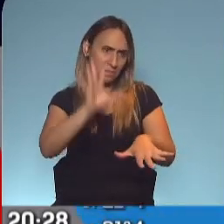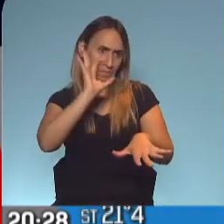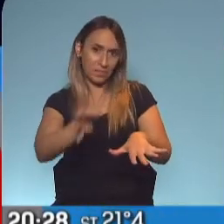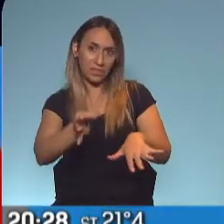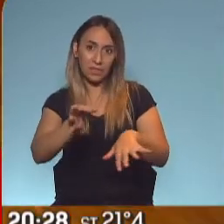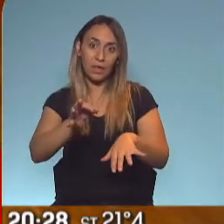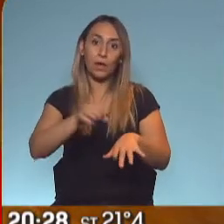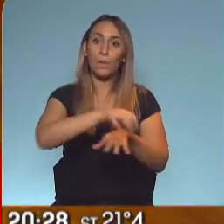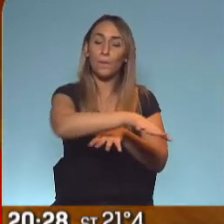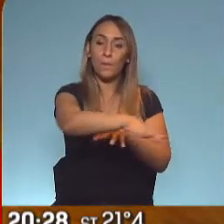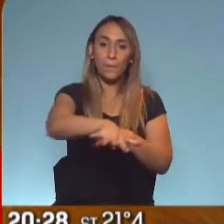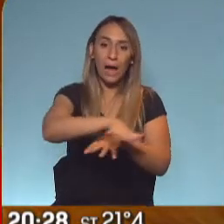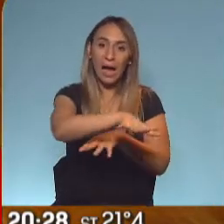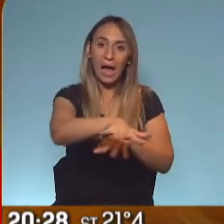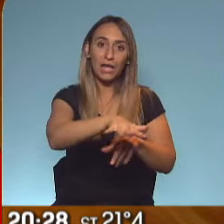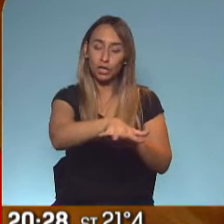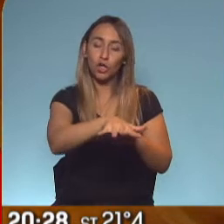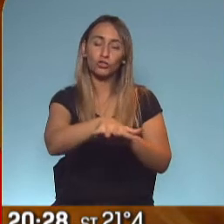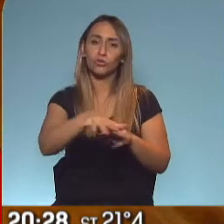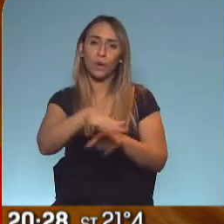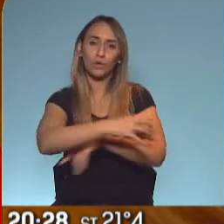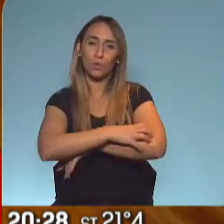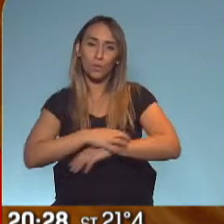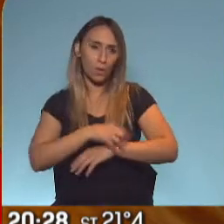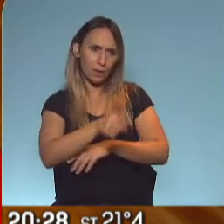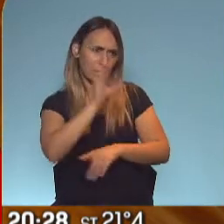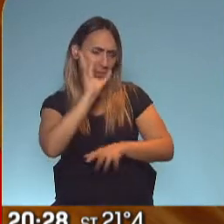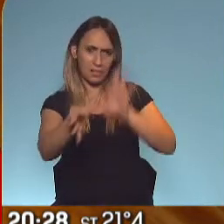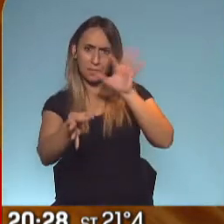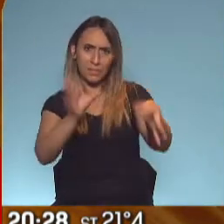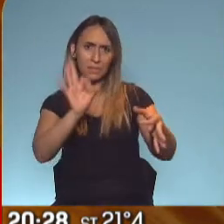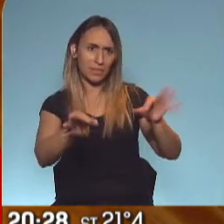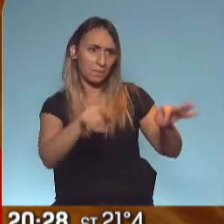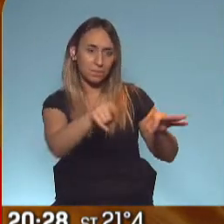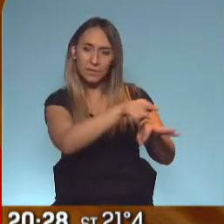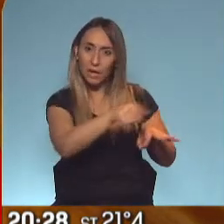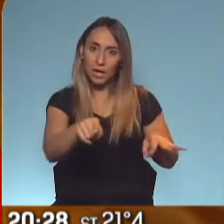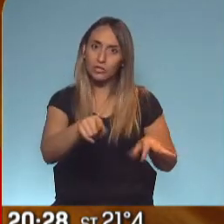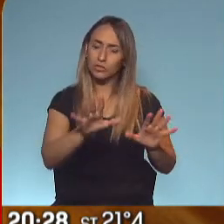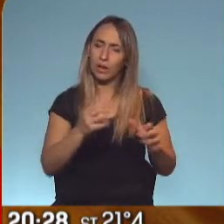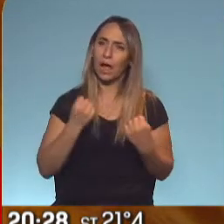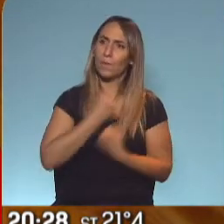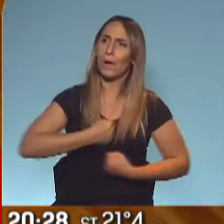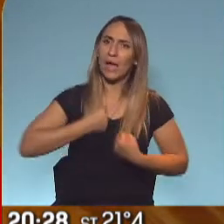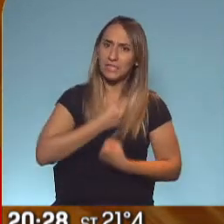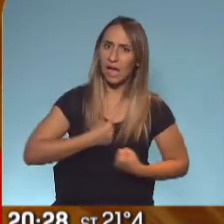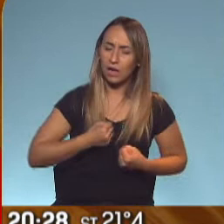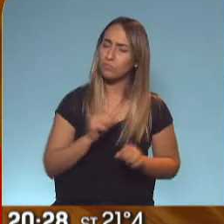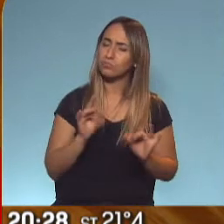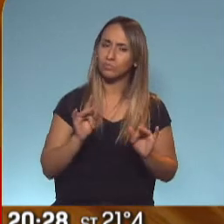del RENAVAP, es decir, los barrios populares, donde la posibilidad de poder asearse es difícil, ¿no? Estamos